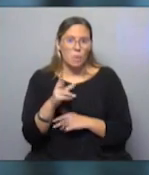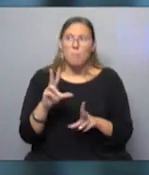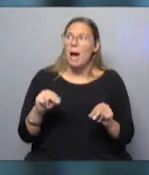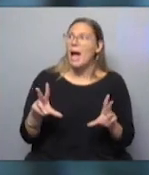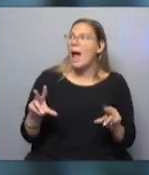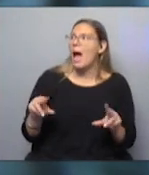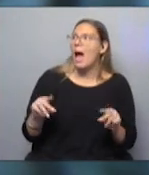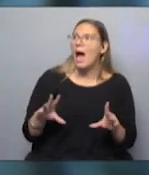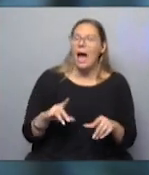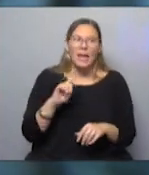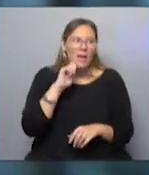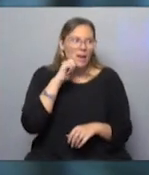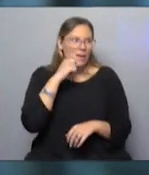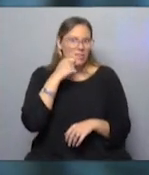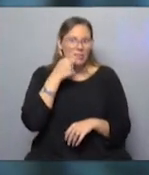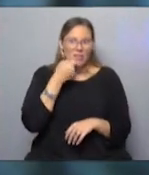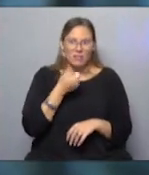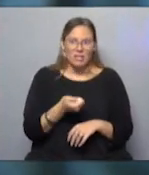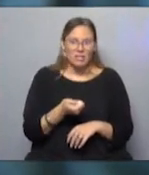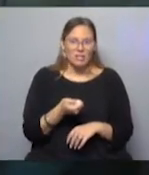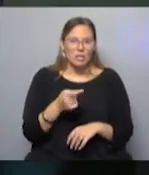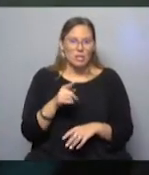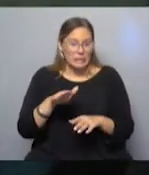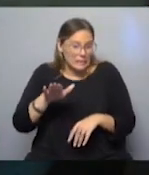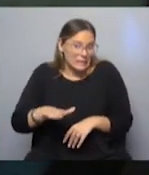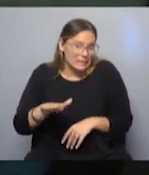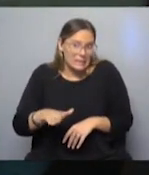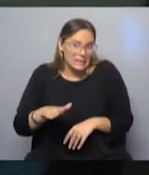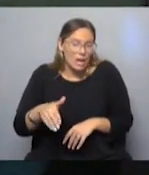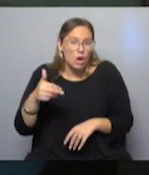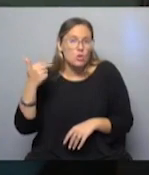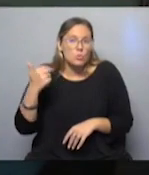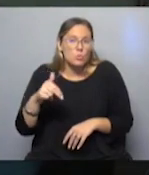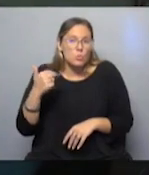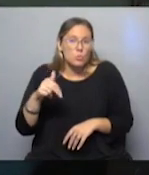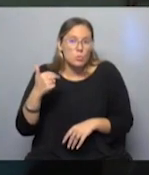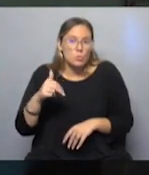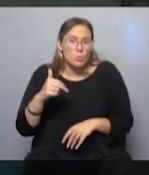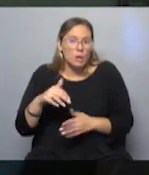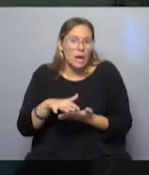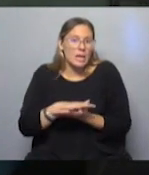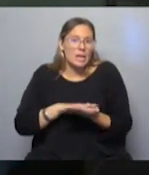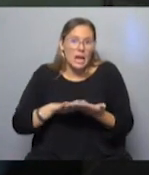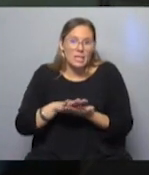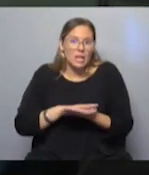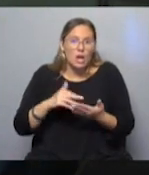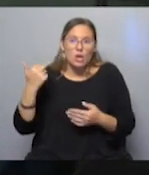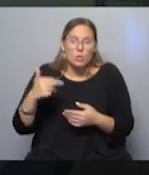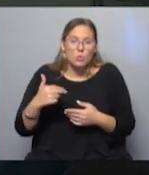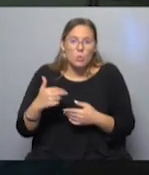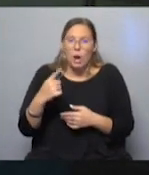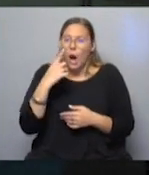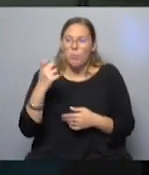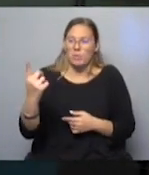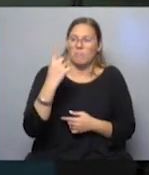guau que el mundo maravilloso fíjate que siendo tan chiquita jamás en la vida me pasó nada jamás nunca me avanzó un